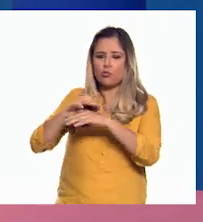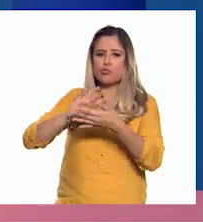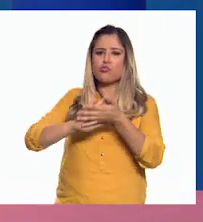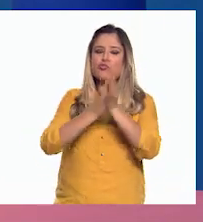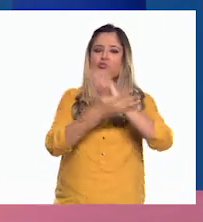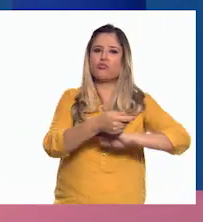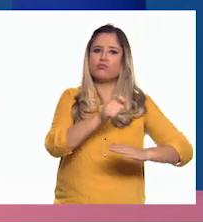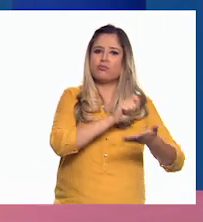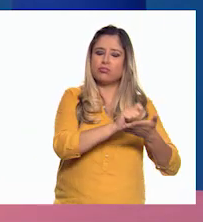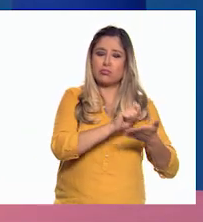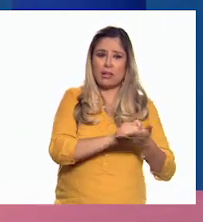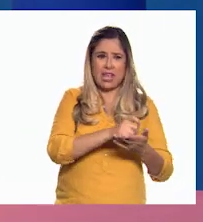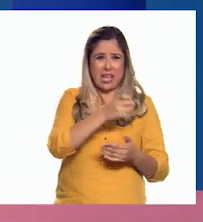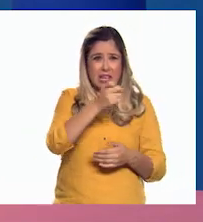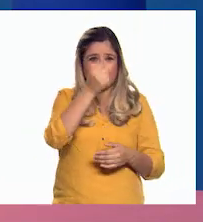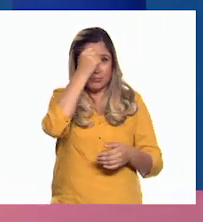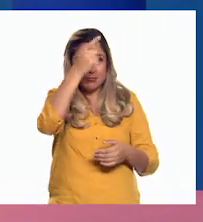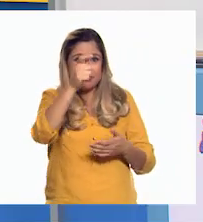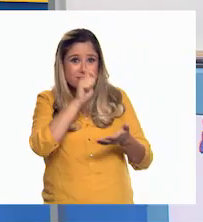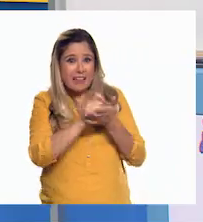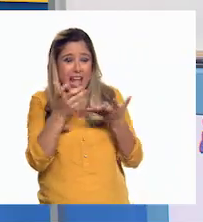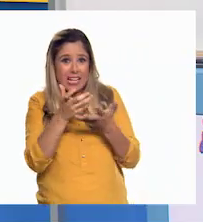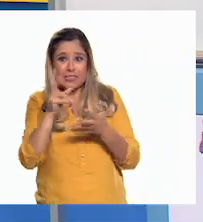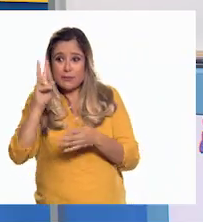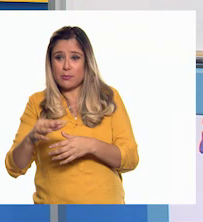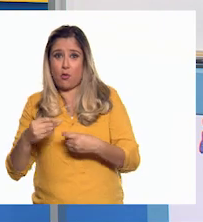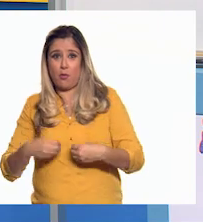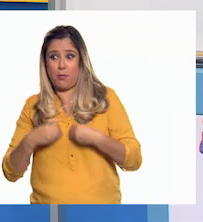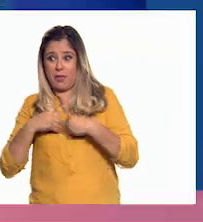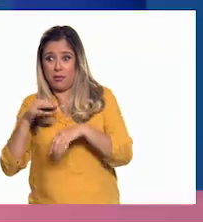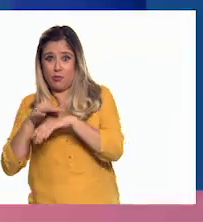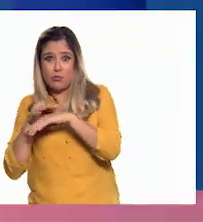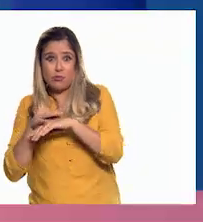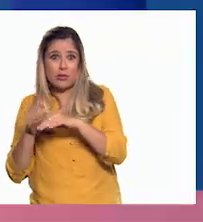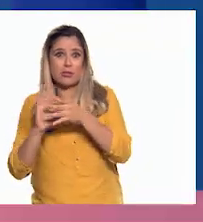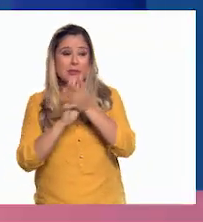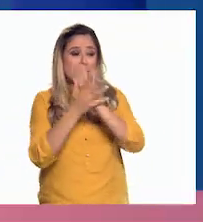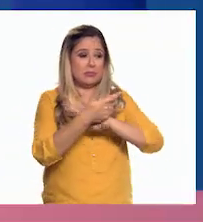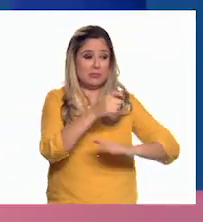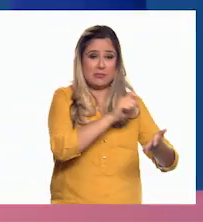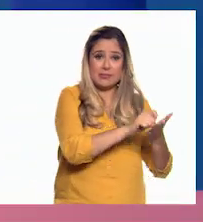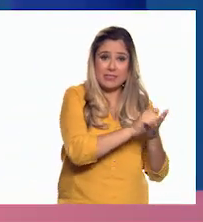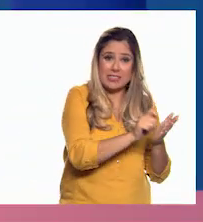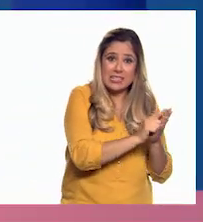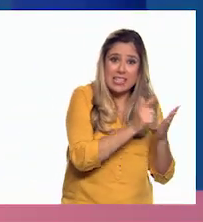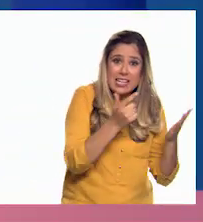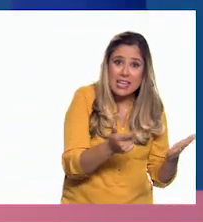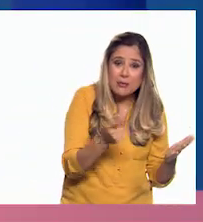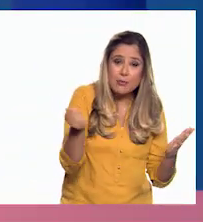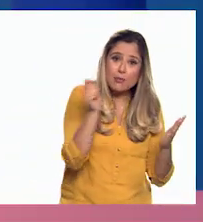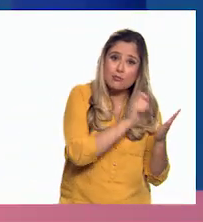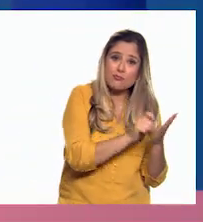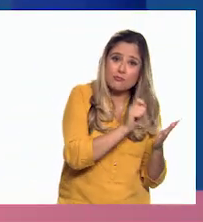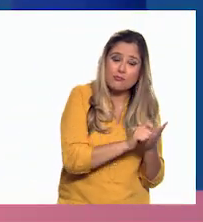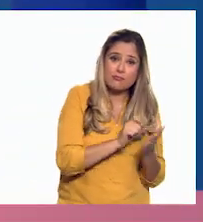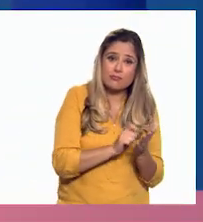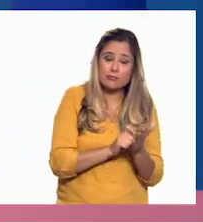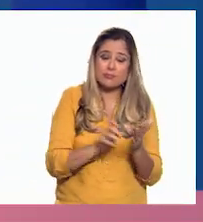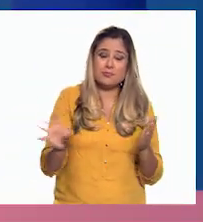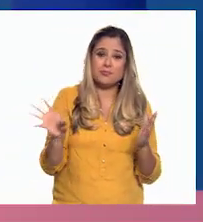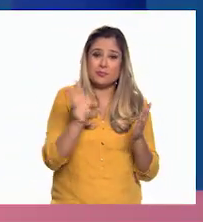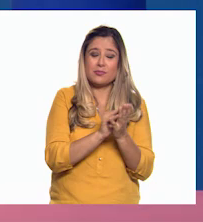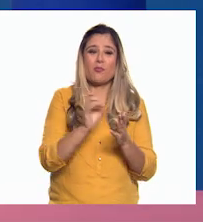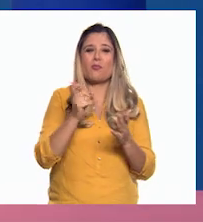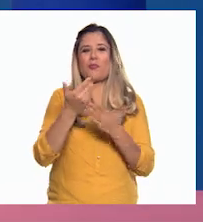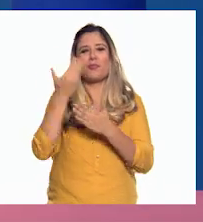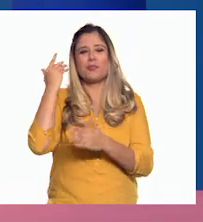y escritoras hacen lo mismo? ¿Cómo que lo mismo, Raulito? O sea que si todos escriben sobre lo que les pasó cuando